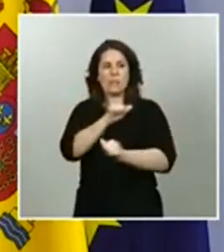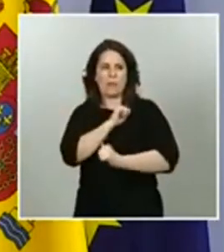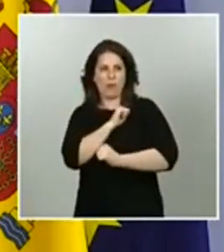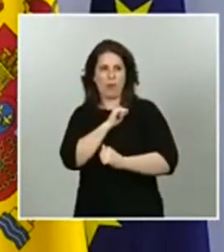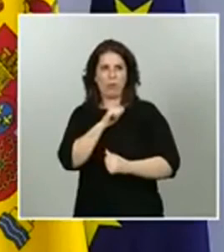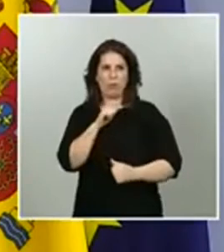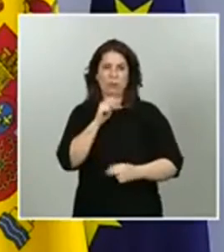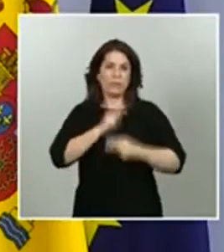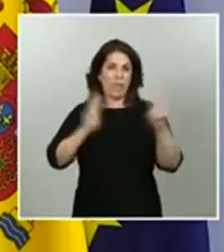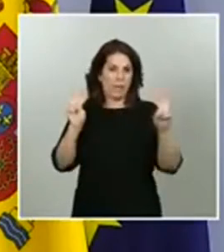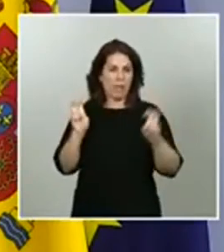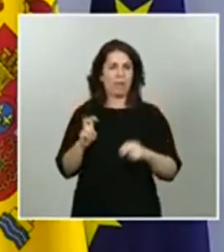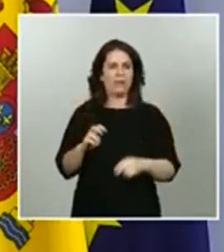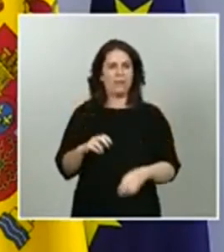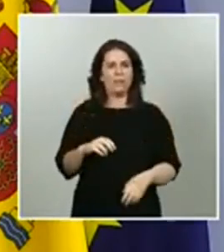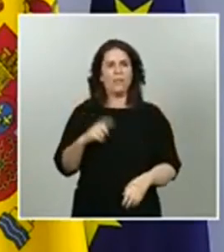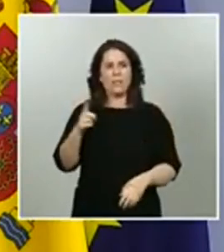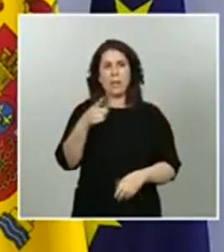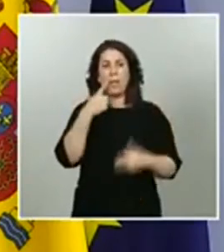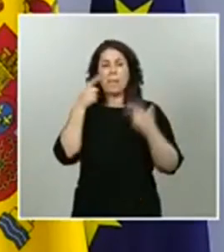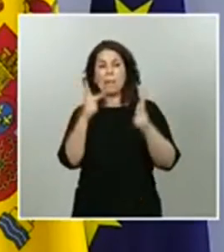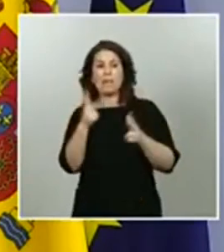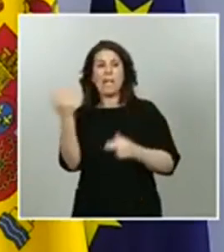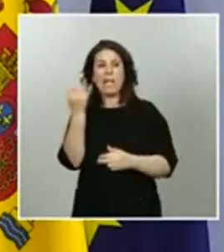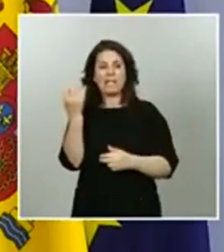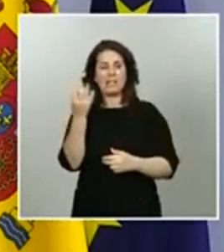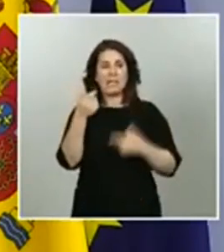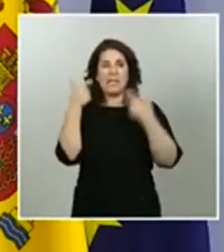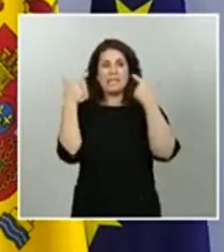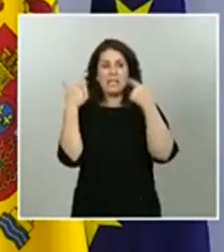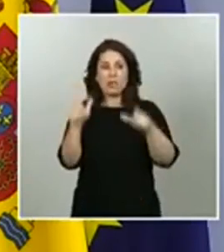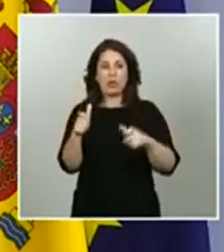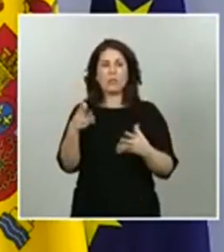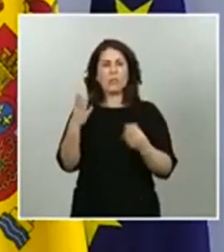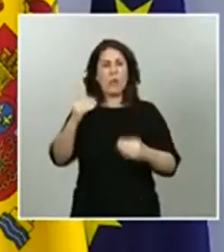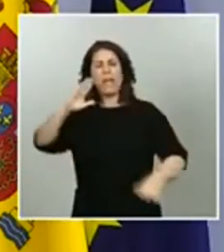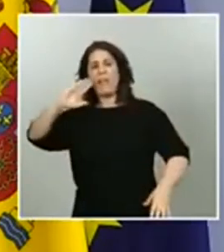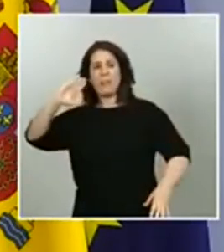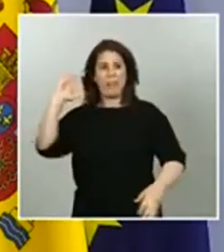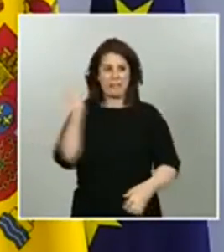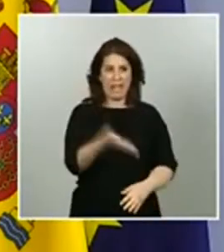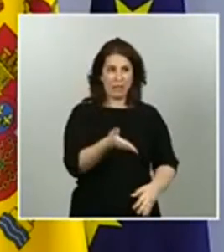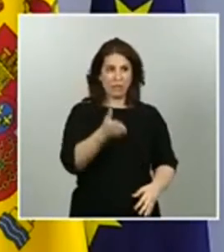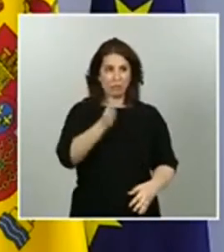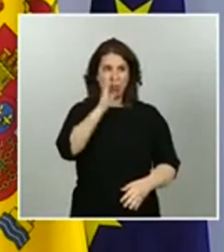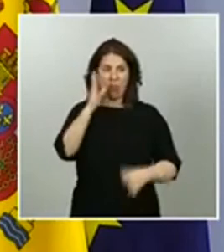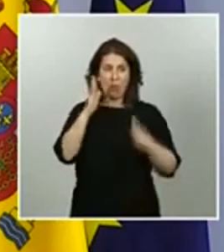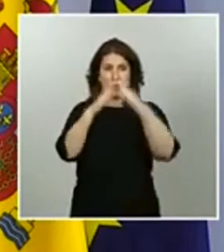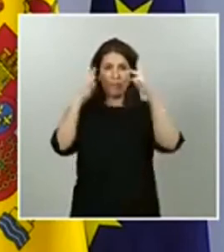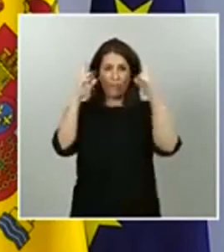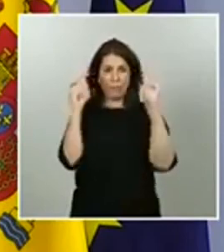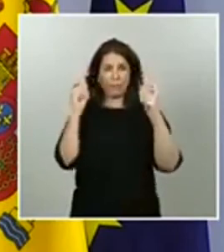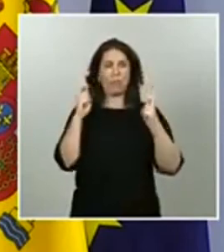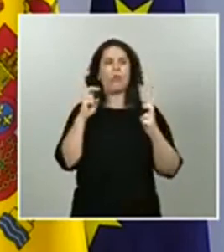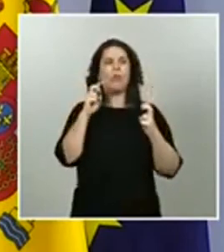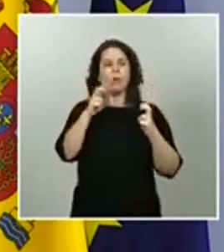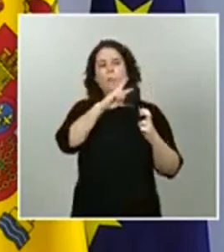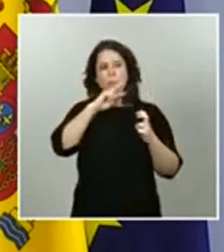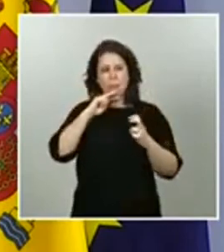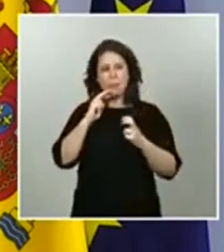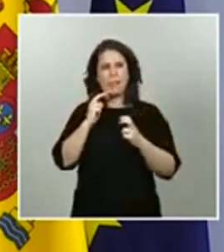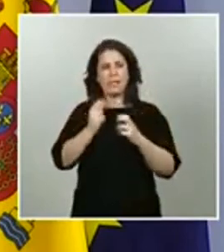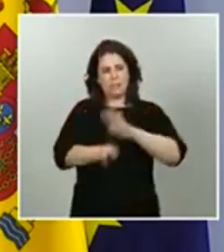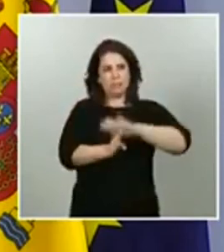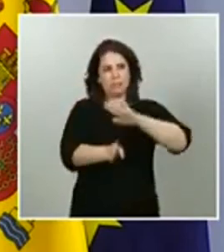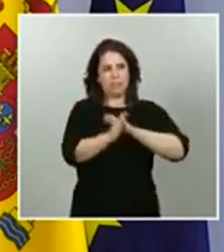sostener empleos de sectores muy dañados como consecuencia del confinamiento. Y estoy pensando en el sector turístico, estoy